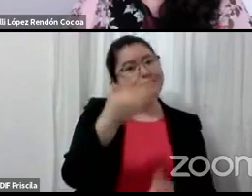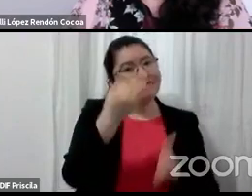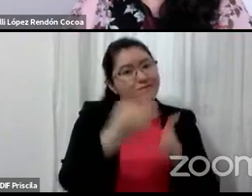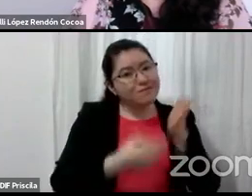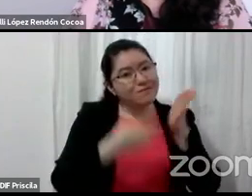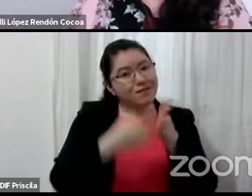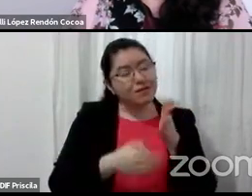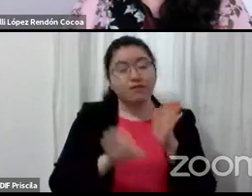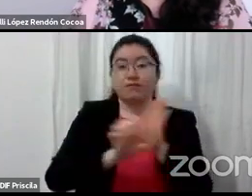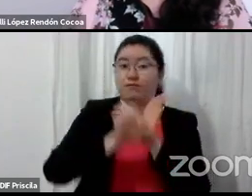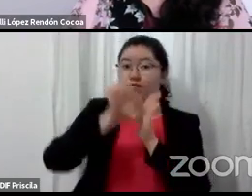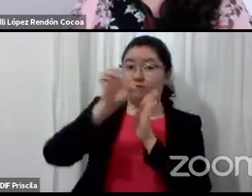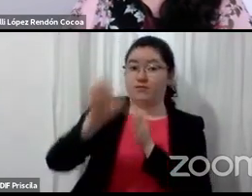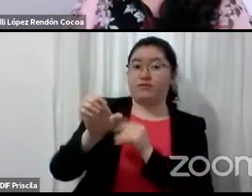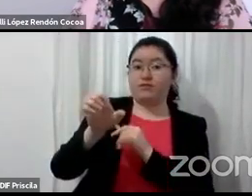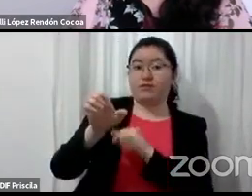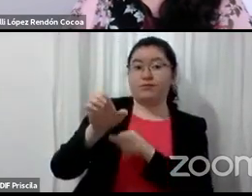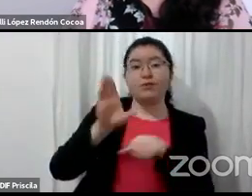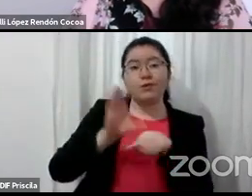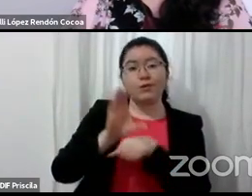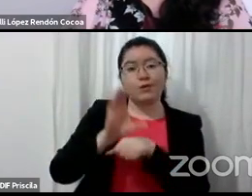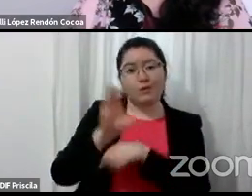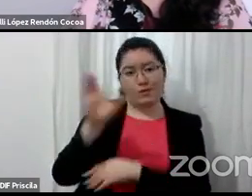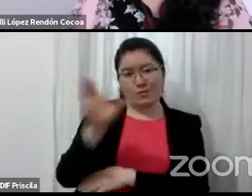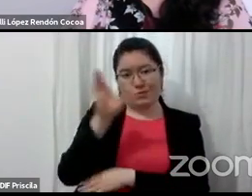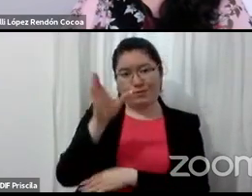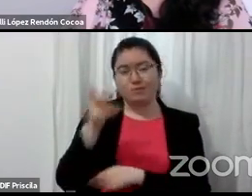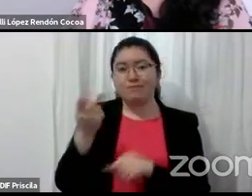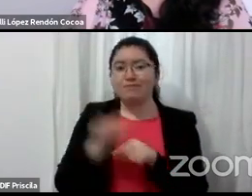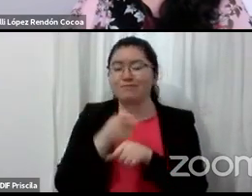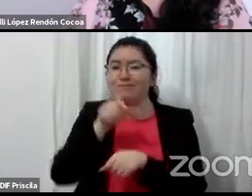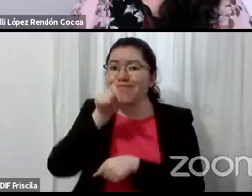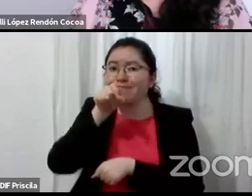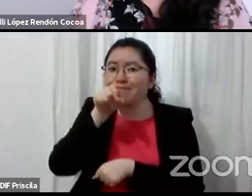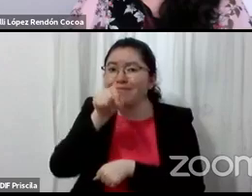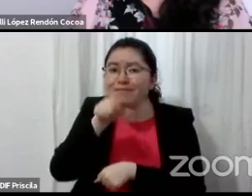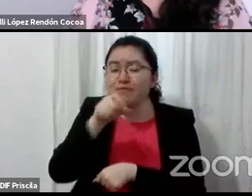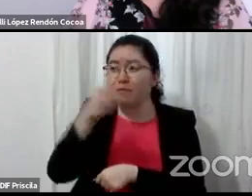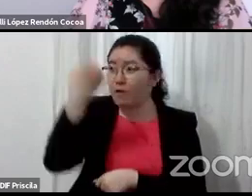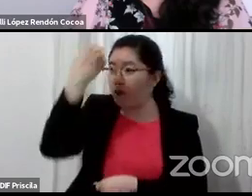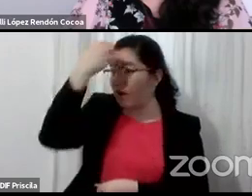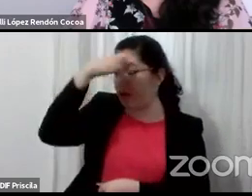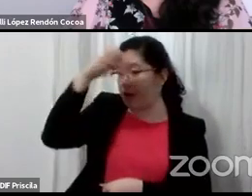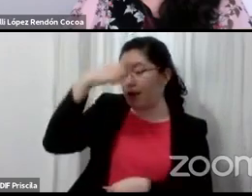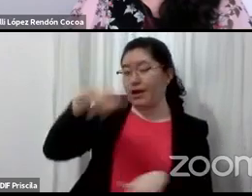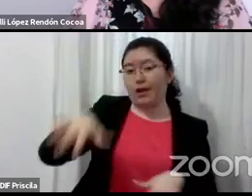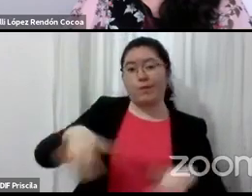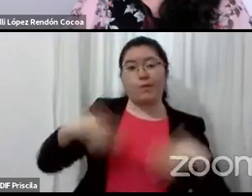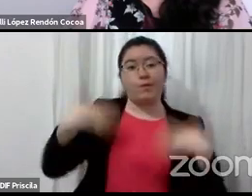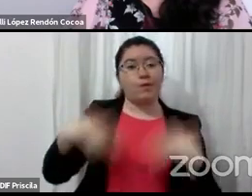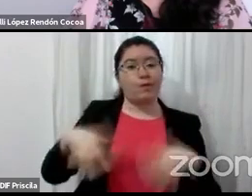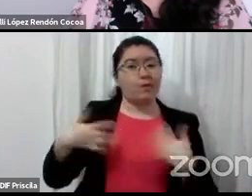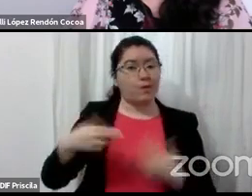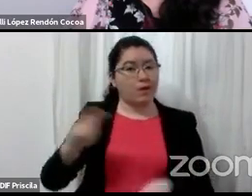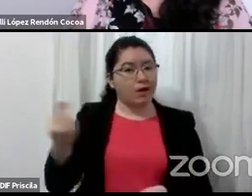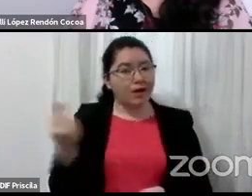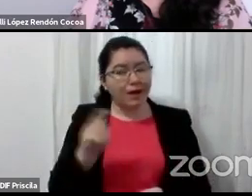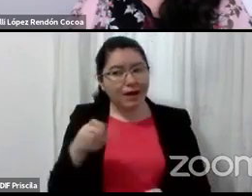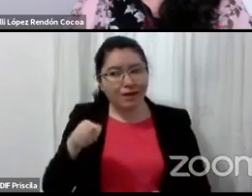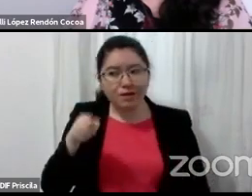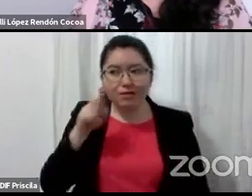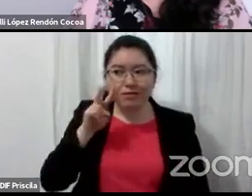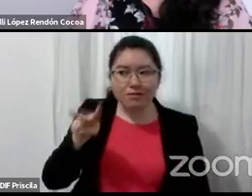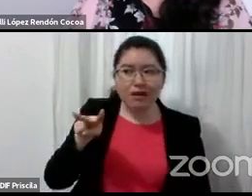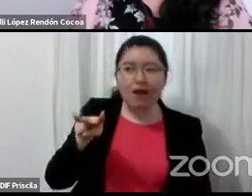Colombia hay un montón de experiencias ahí riquísimas que habría que rescatar y que tendríamos que ver cómo